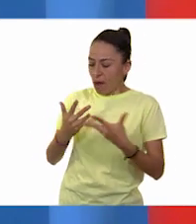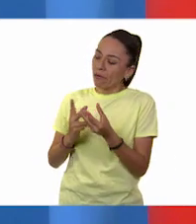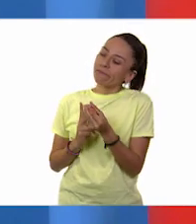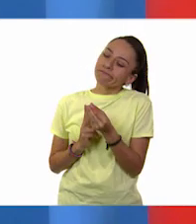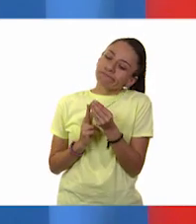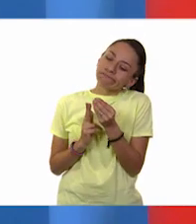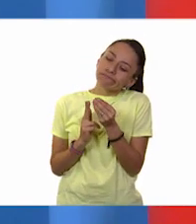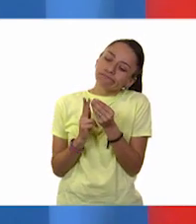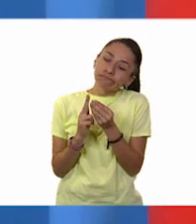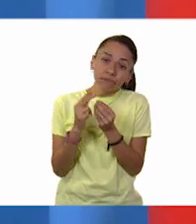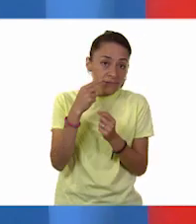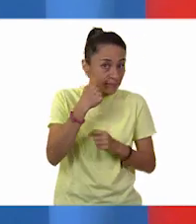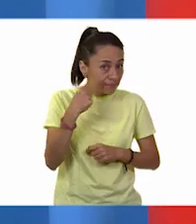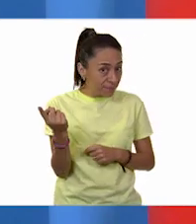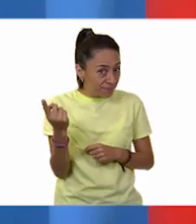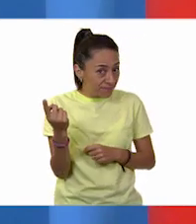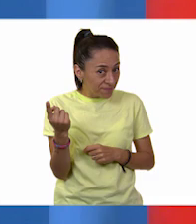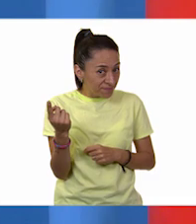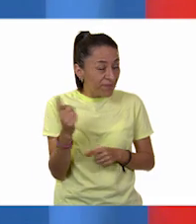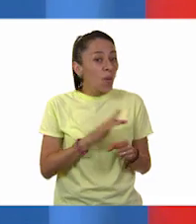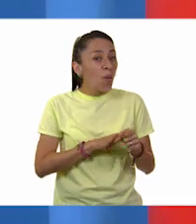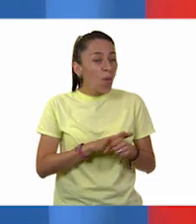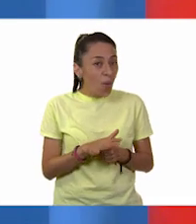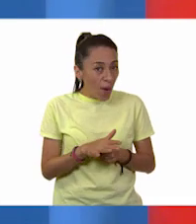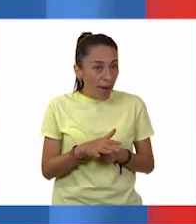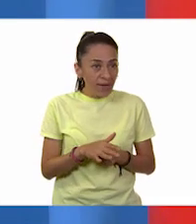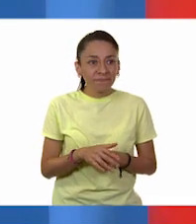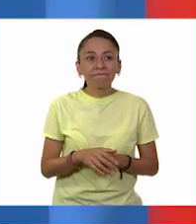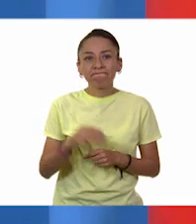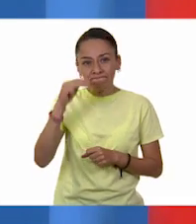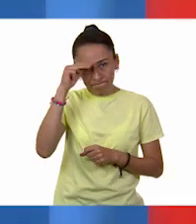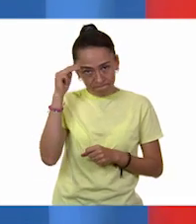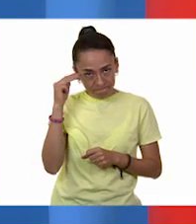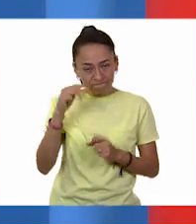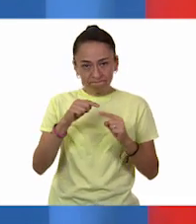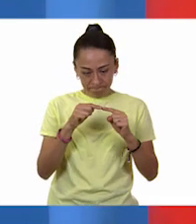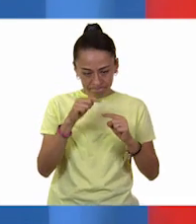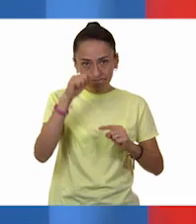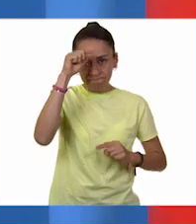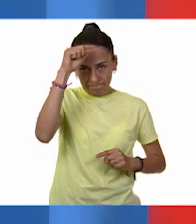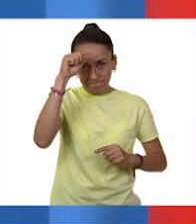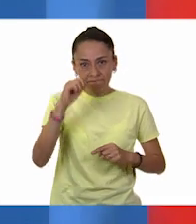Ya María está recortando la diagonal mayor.